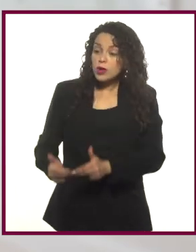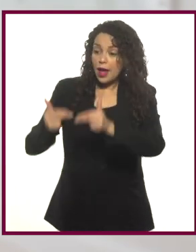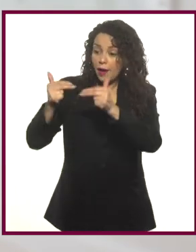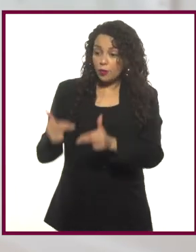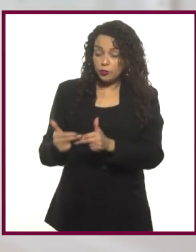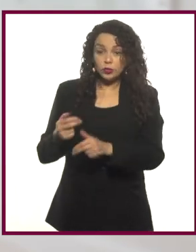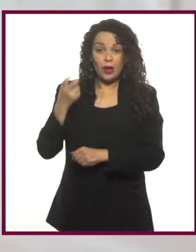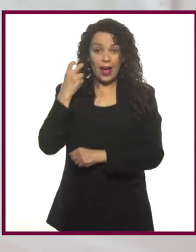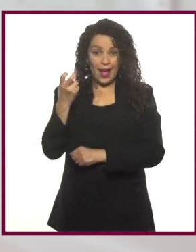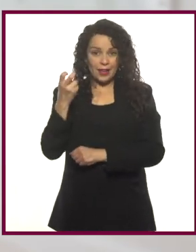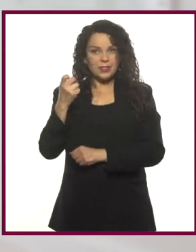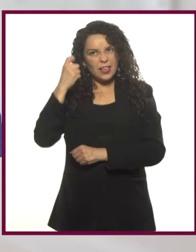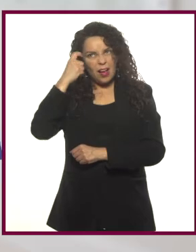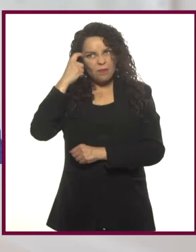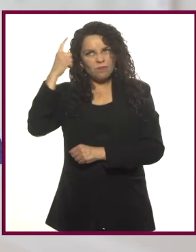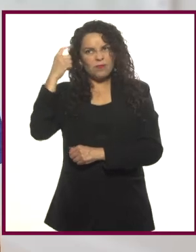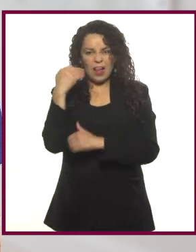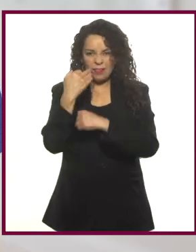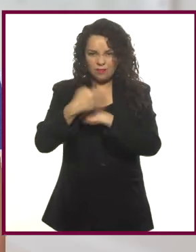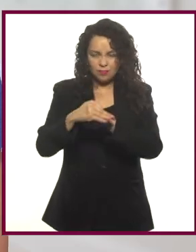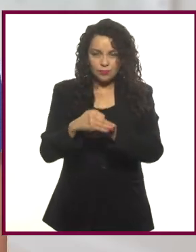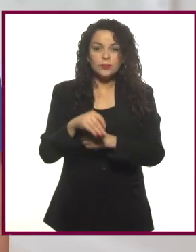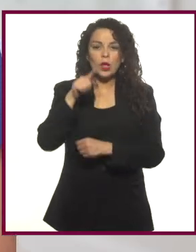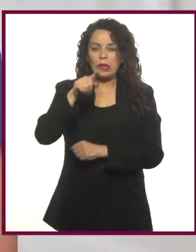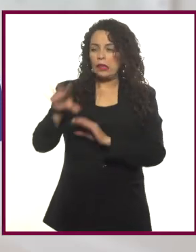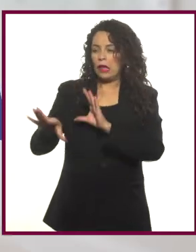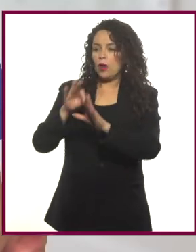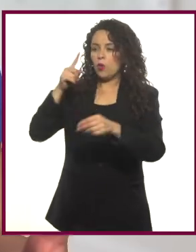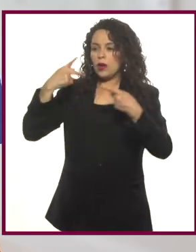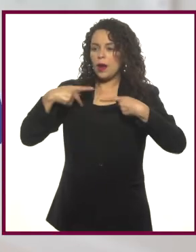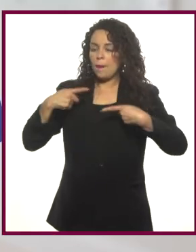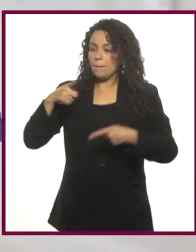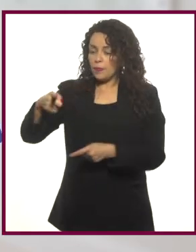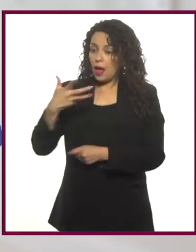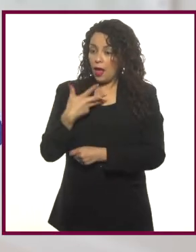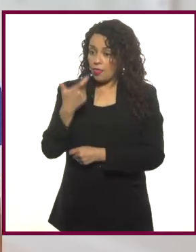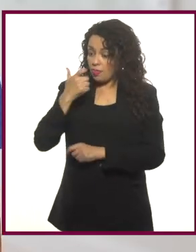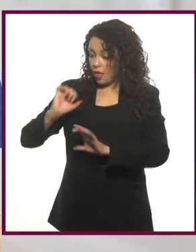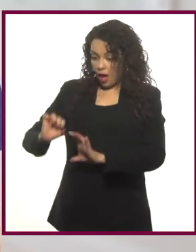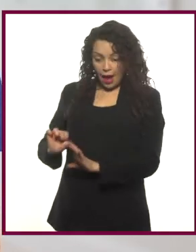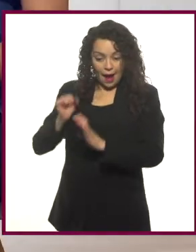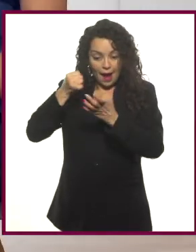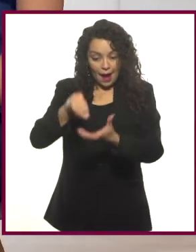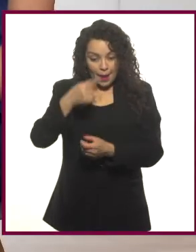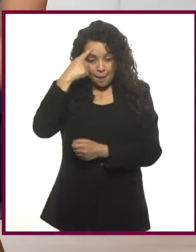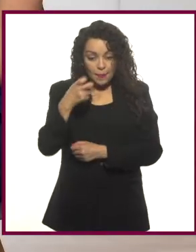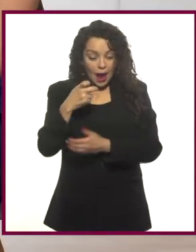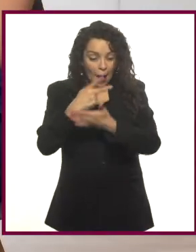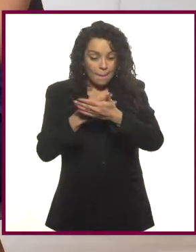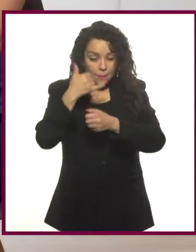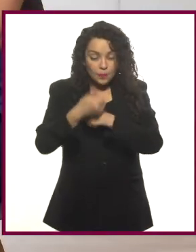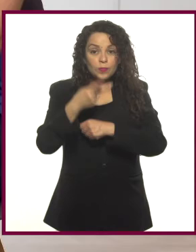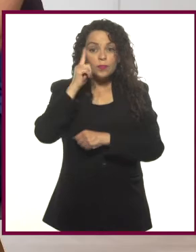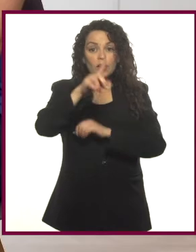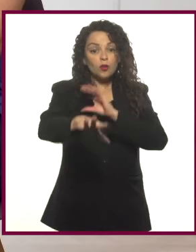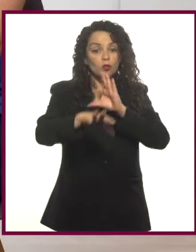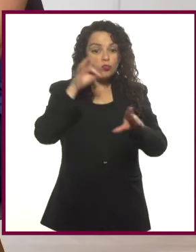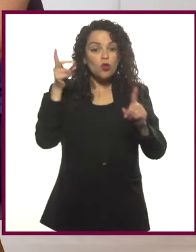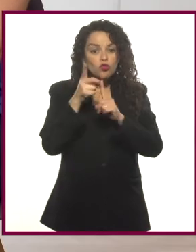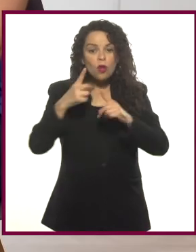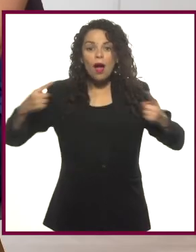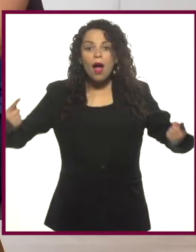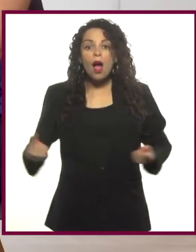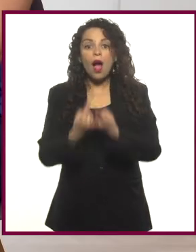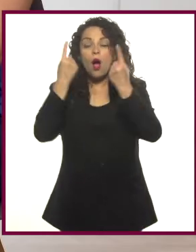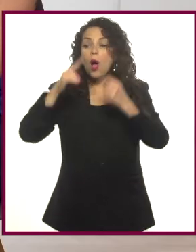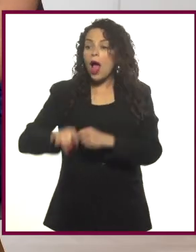este ejercicio hipotético, te encuentras a alguien que puede ser un gran inversionista para ese proyecto, pero lo encuentras nada más y nada